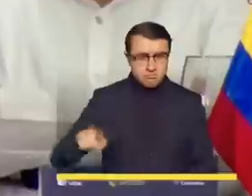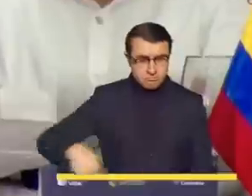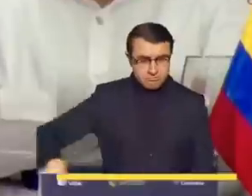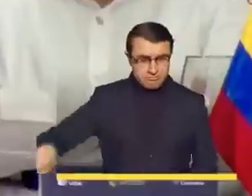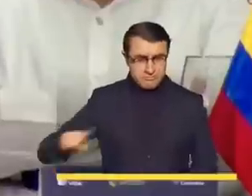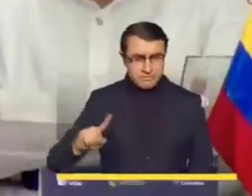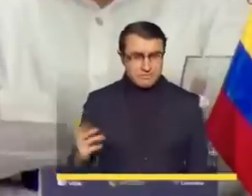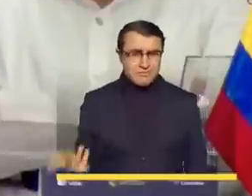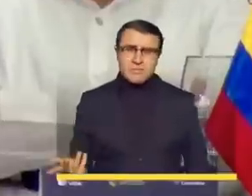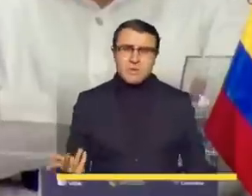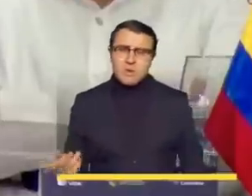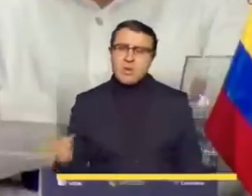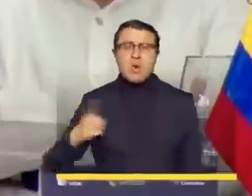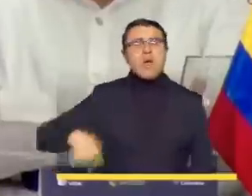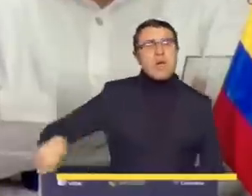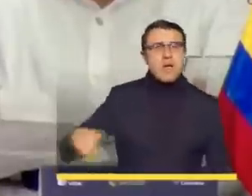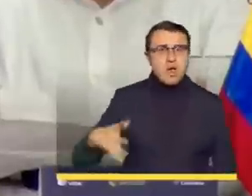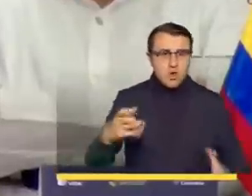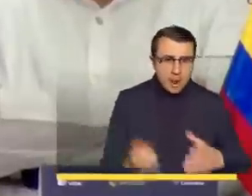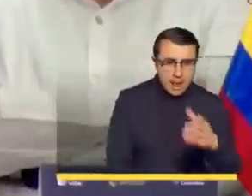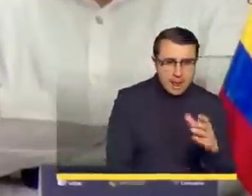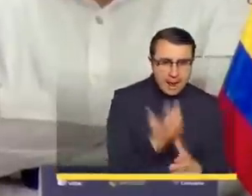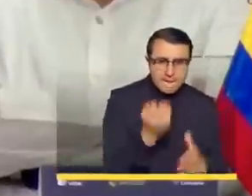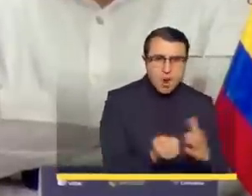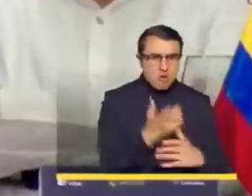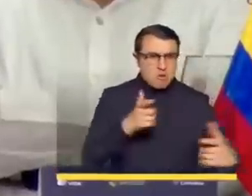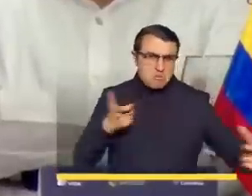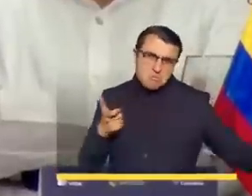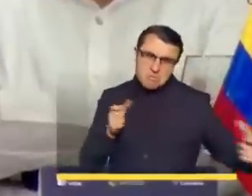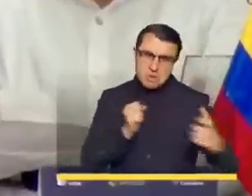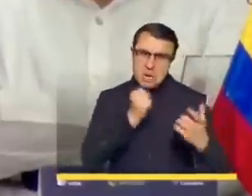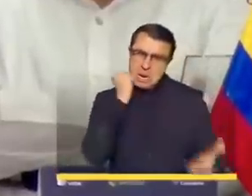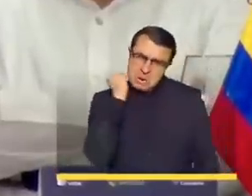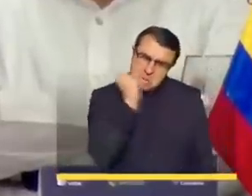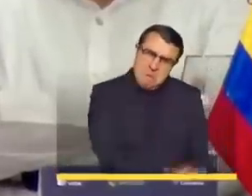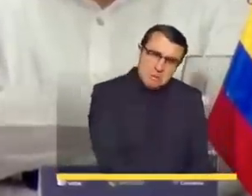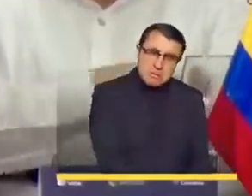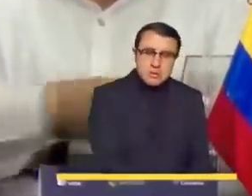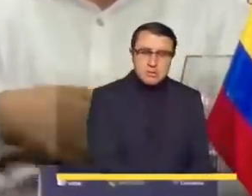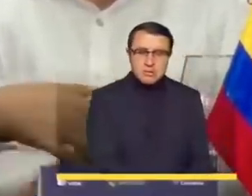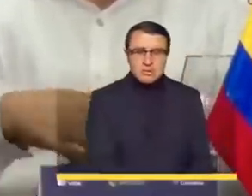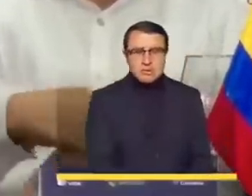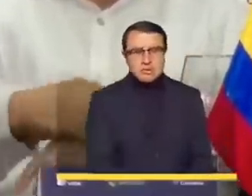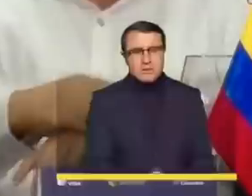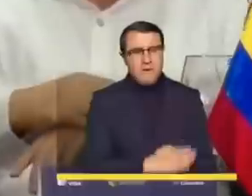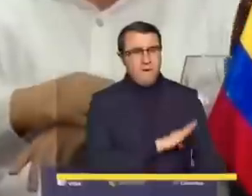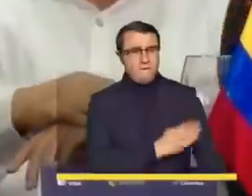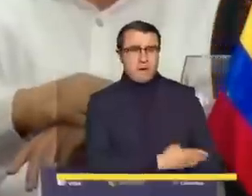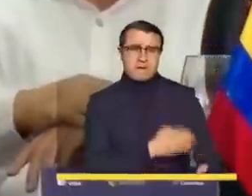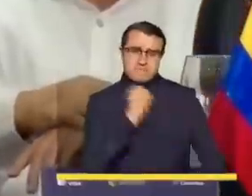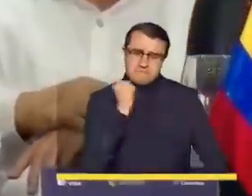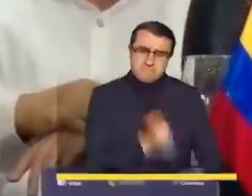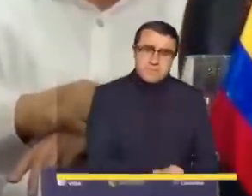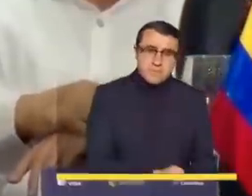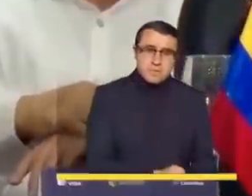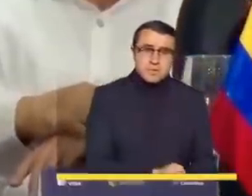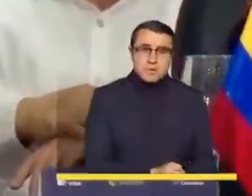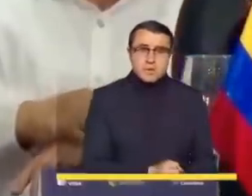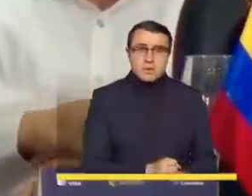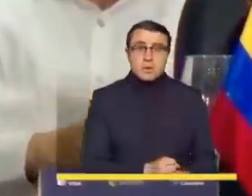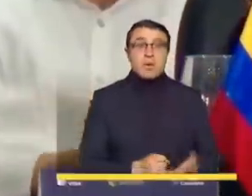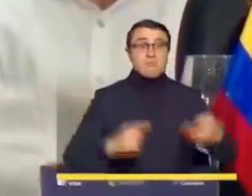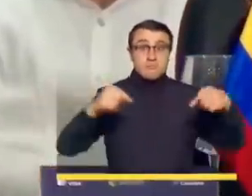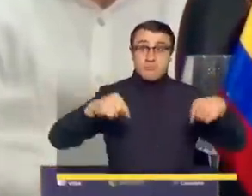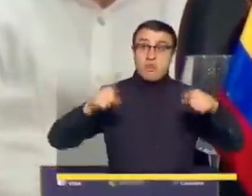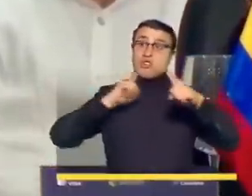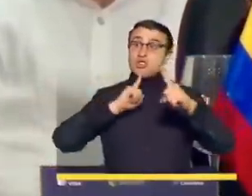Esta es en recortar la oferta y a la fuerza. La demanda no está aquí en la política